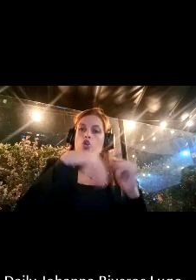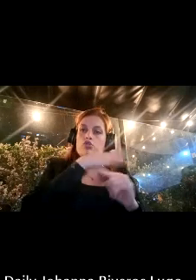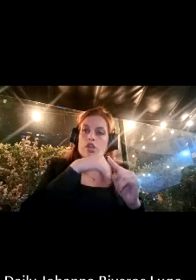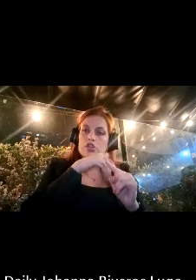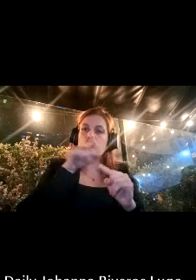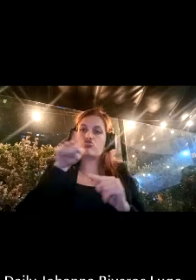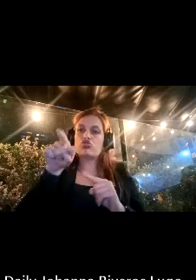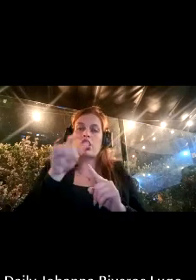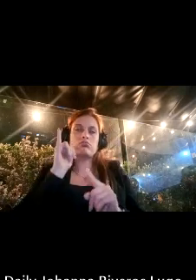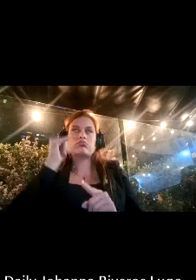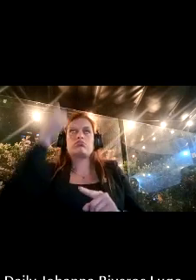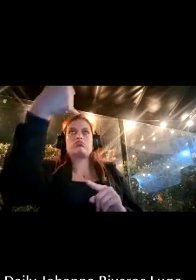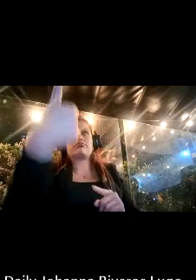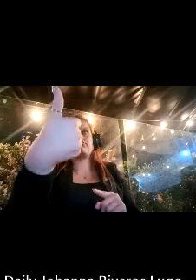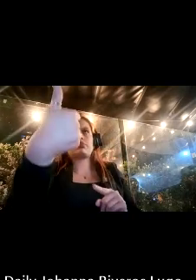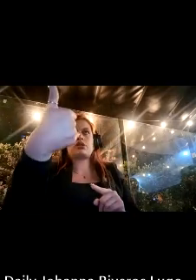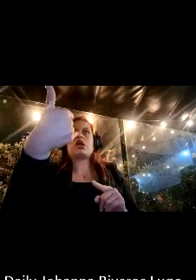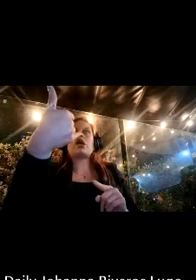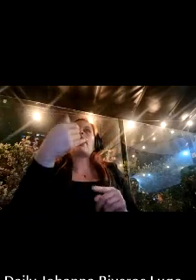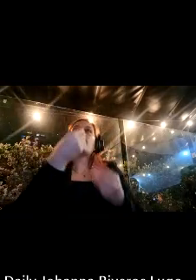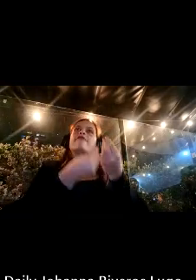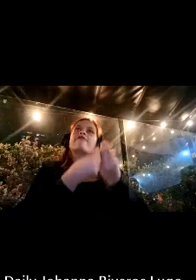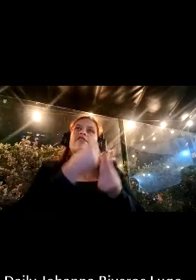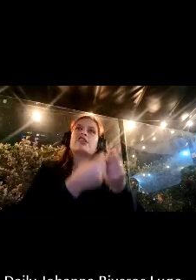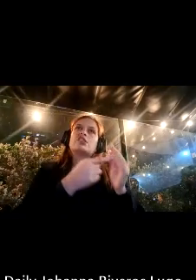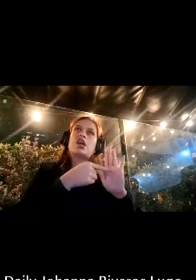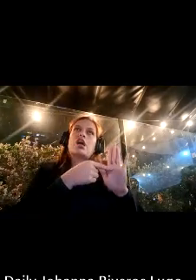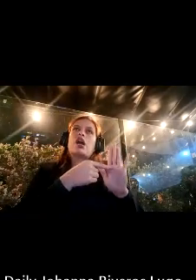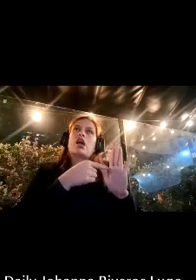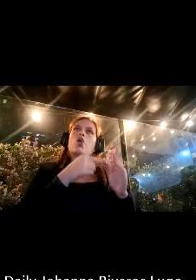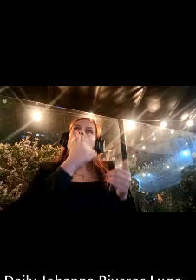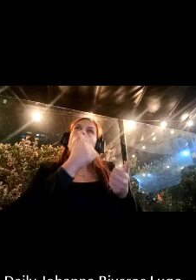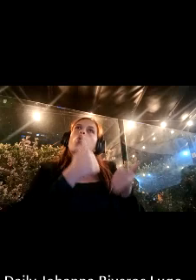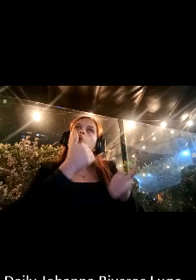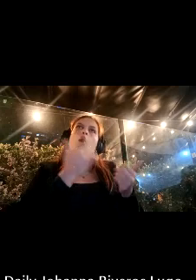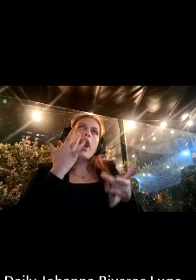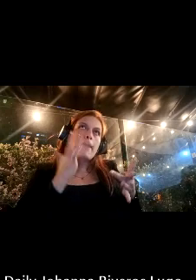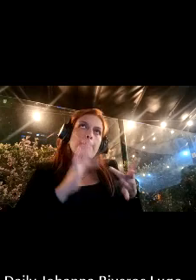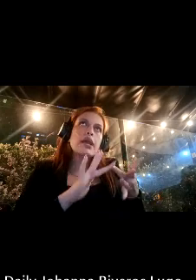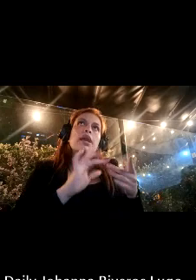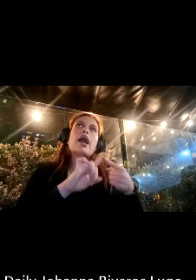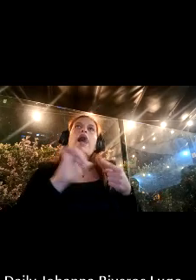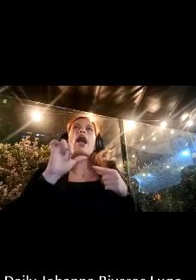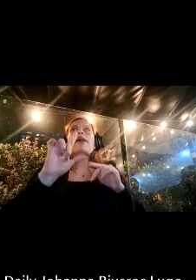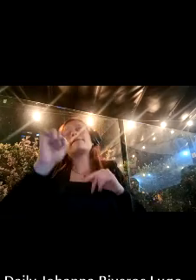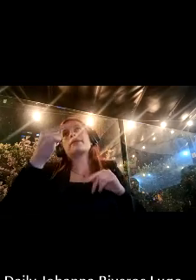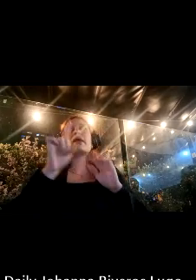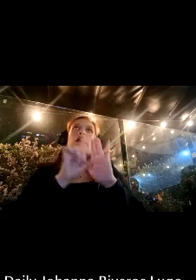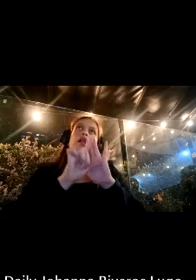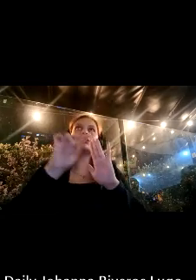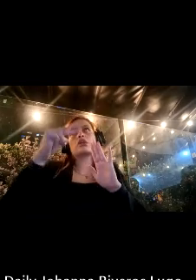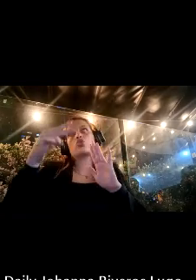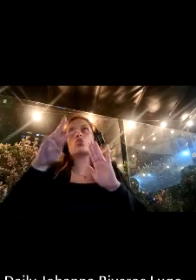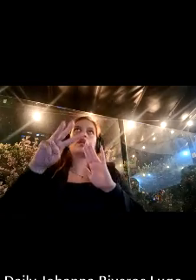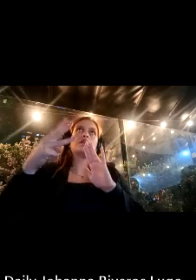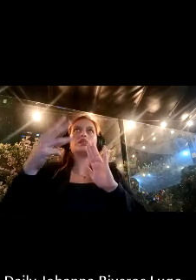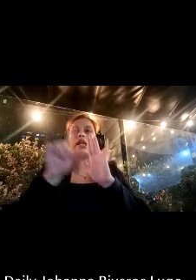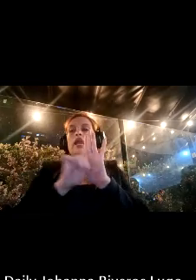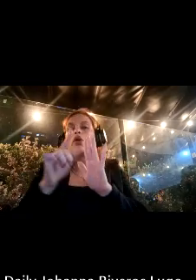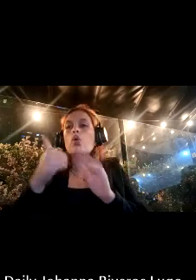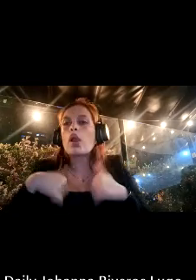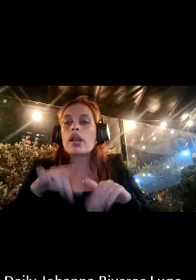ley física va a demostrar, ejemplo, la ley de la inercia, la primera ley de la termodinámica. O sea, cualquier